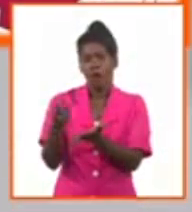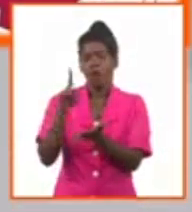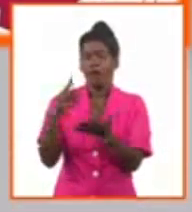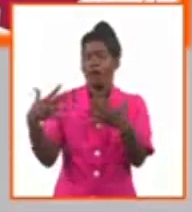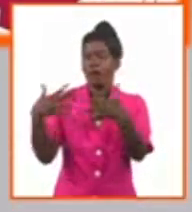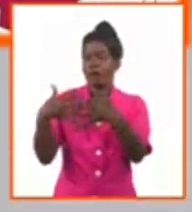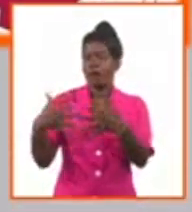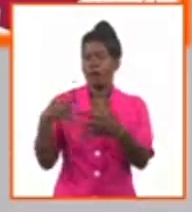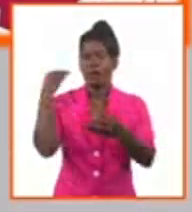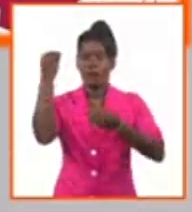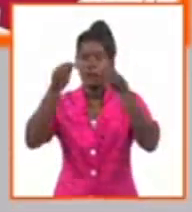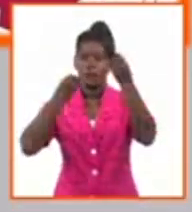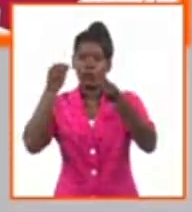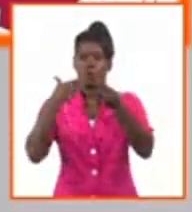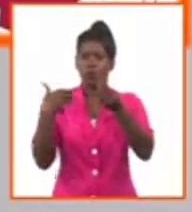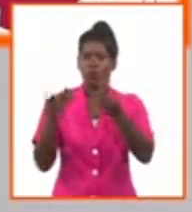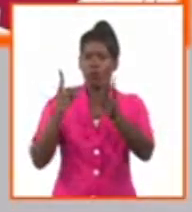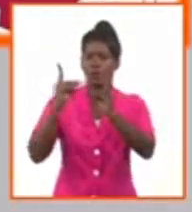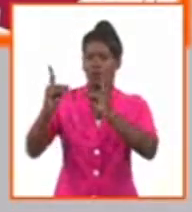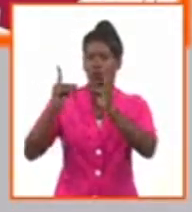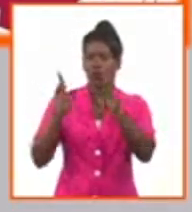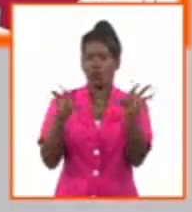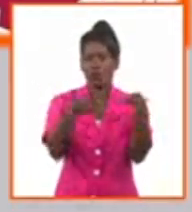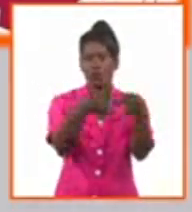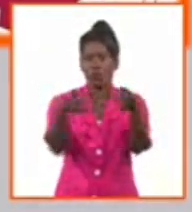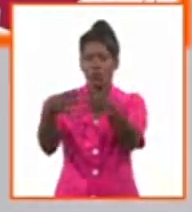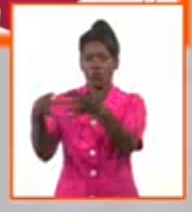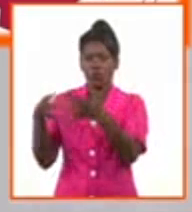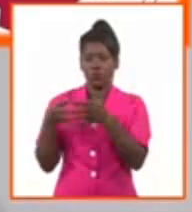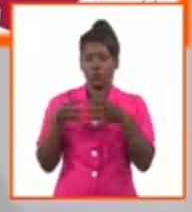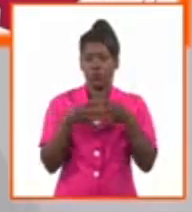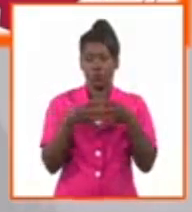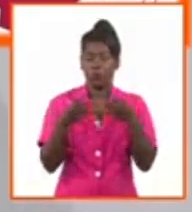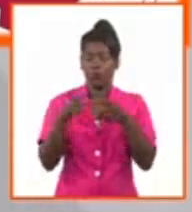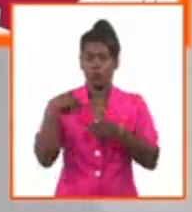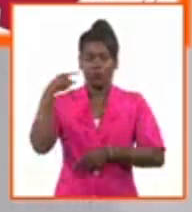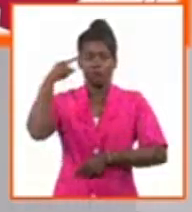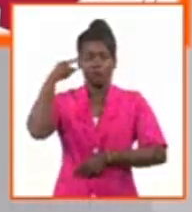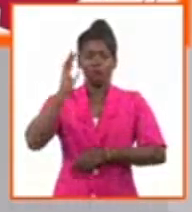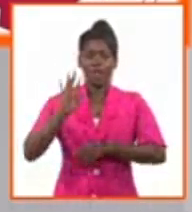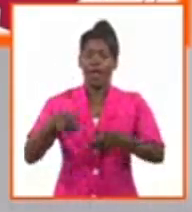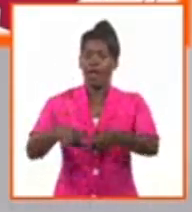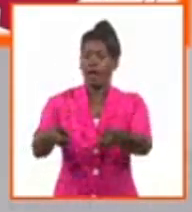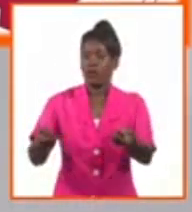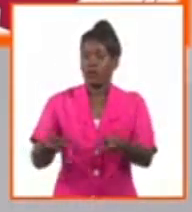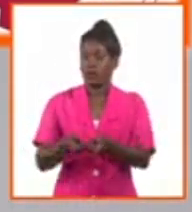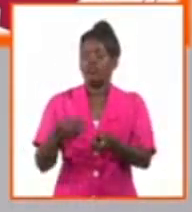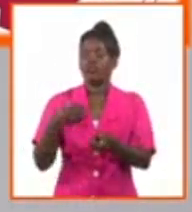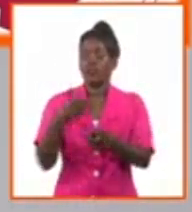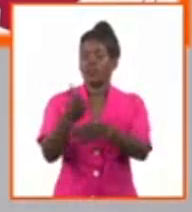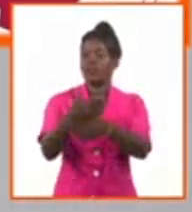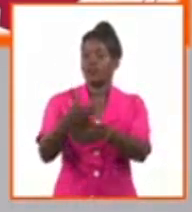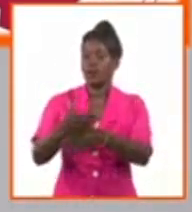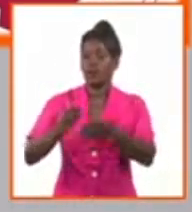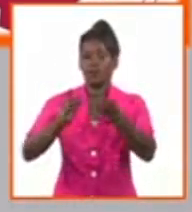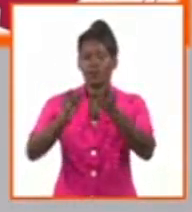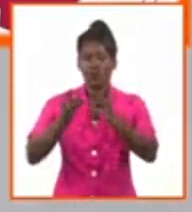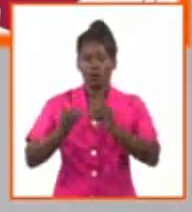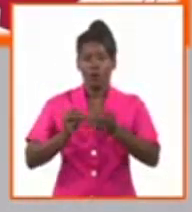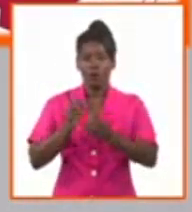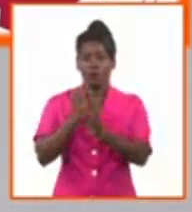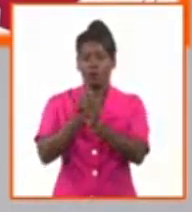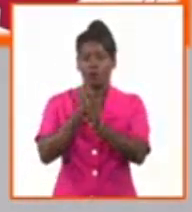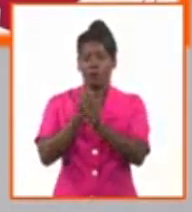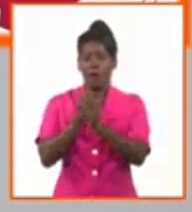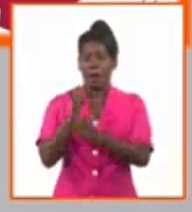no?, de preocupación en nuestros diálogos en el Congreso de Brigada. Este Congreso aspiramos que tenga varios momentos y que no sea